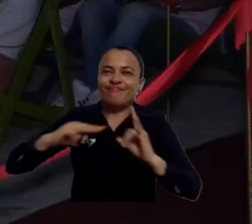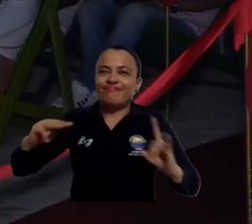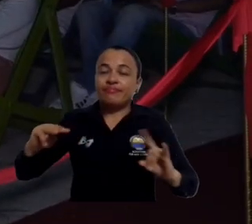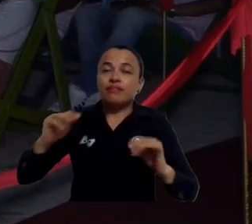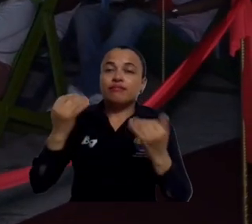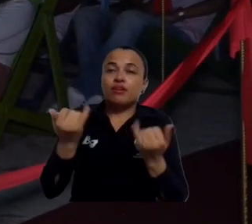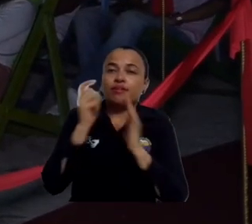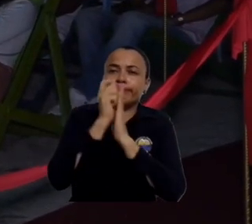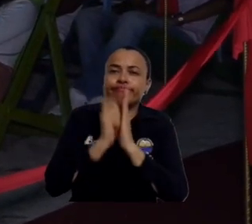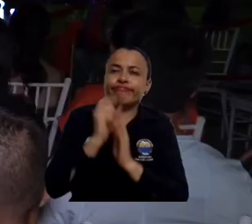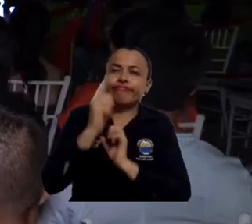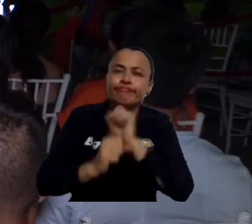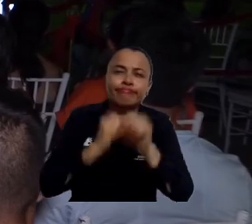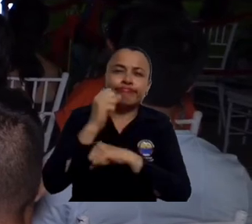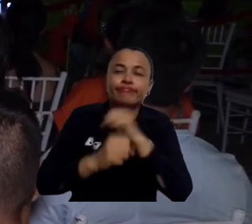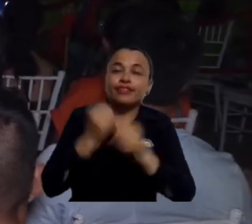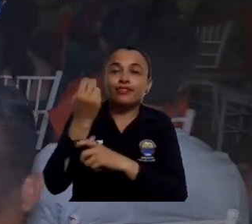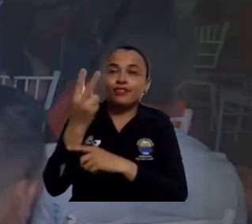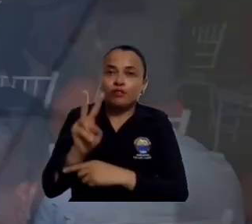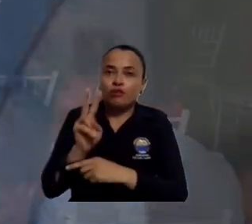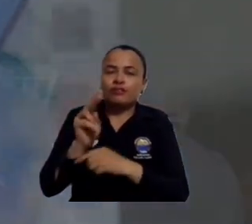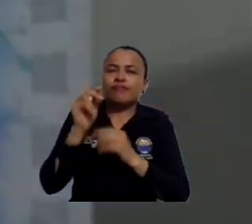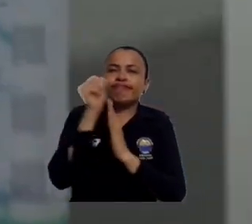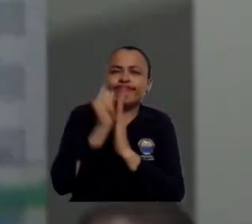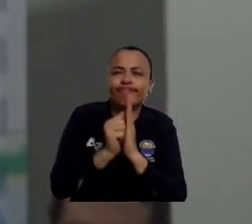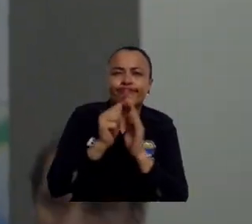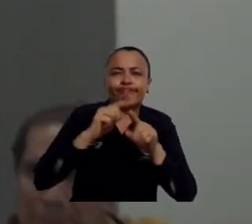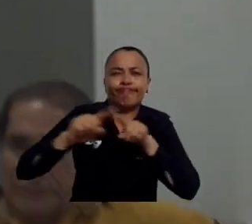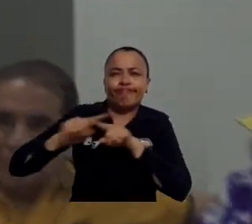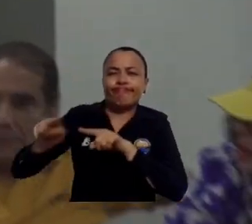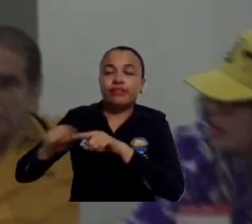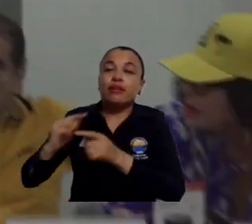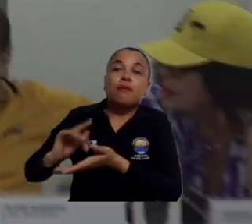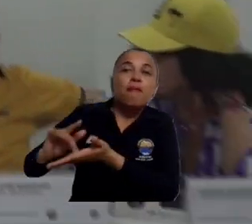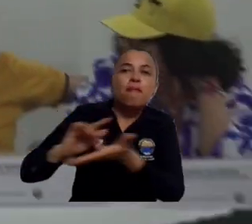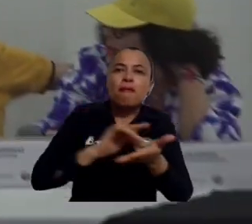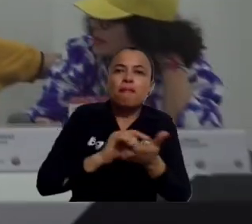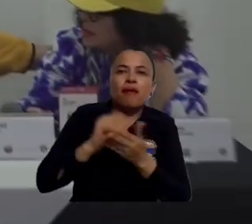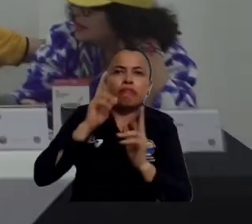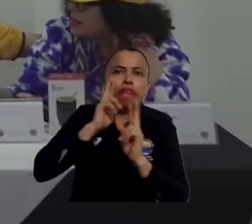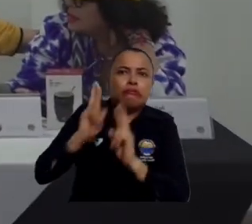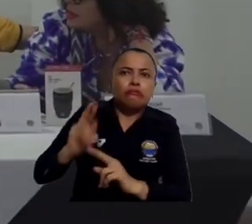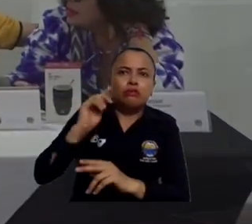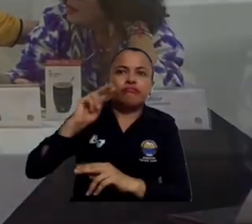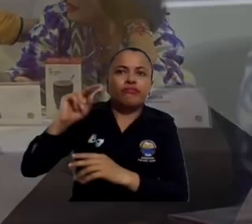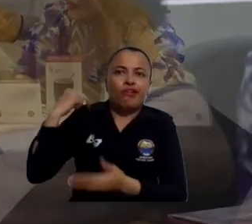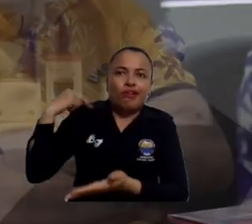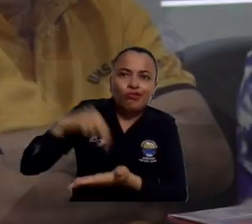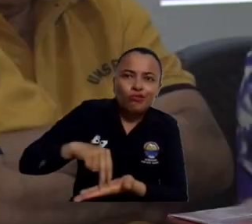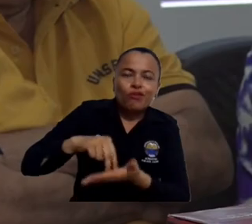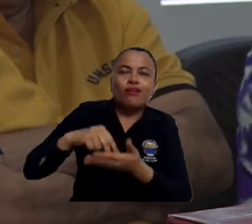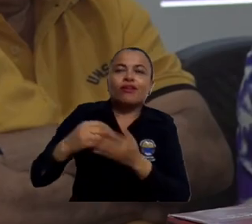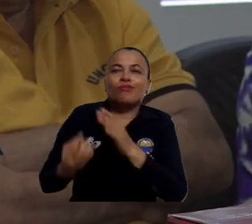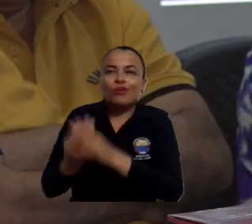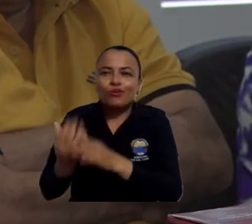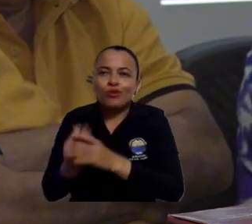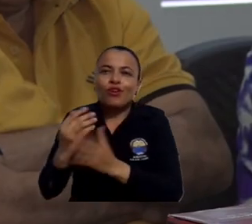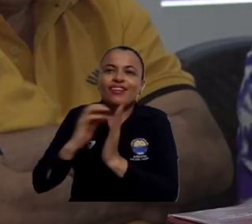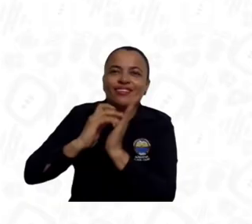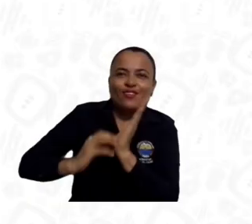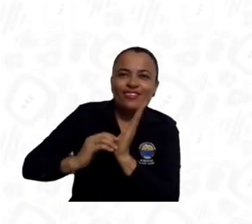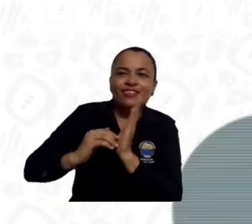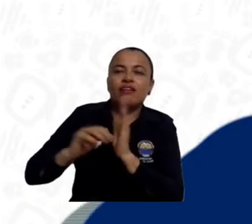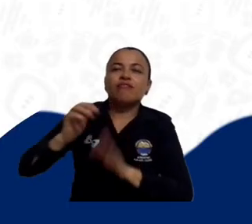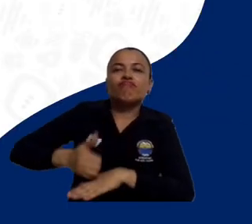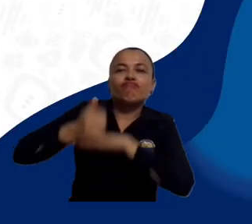en su 12ª edición lideró una variada programación que contó con la participación de reconocidos actores, productores, guionistas y